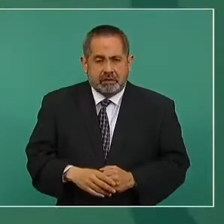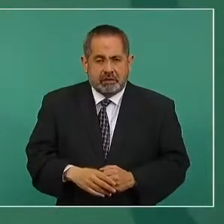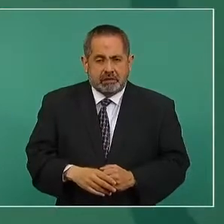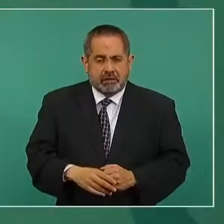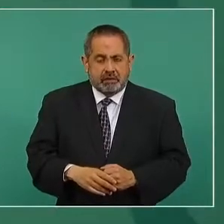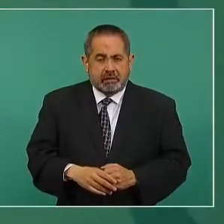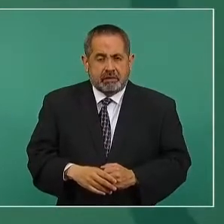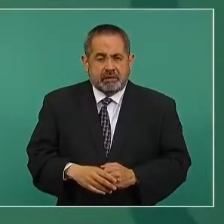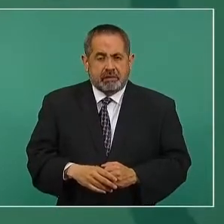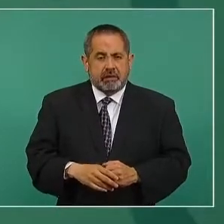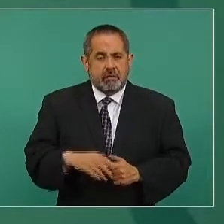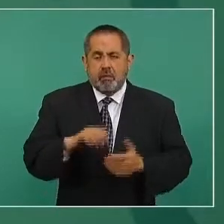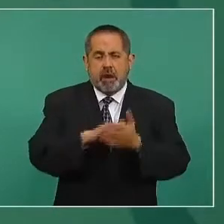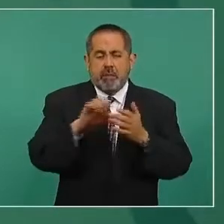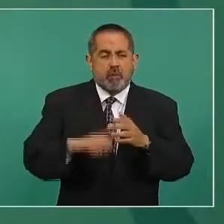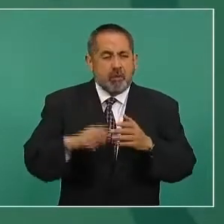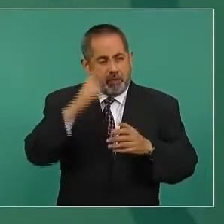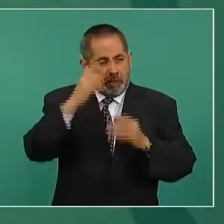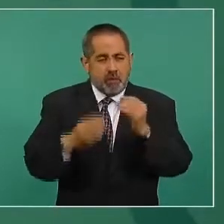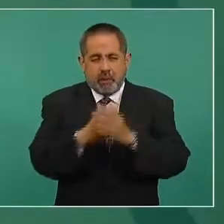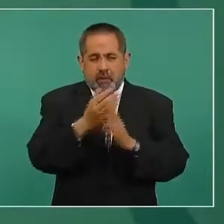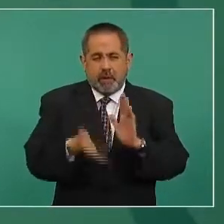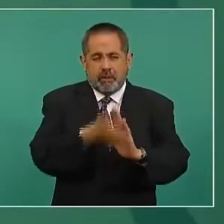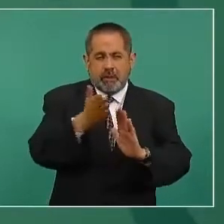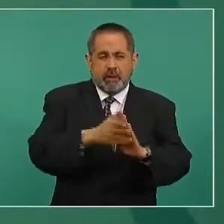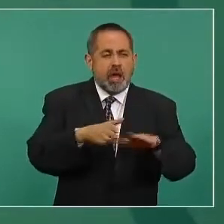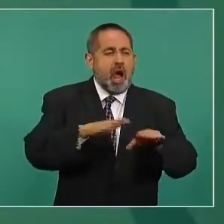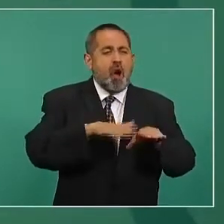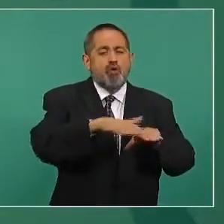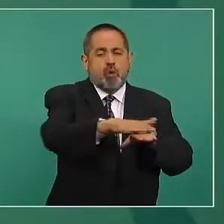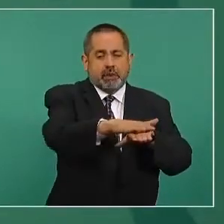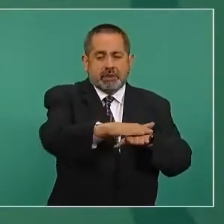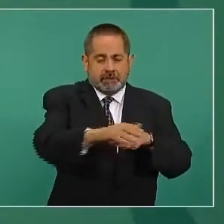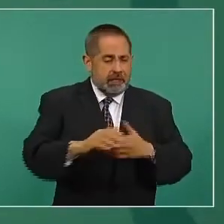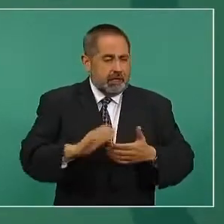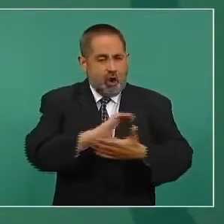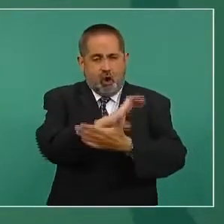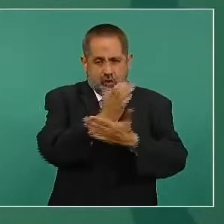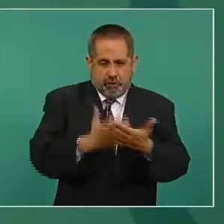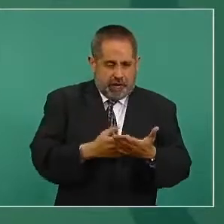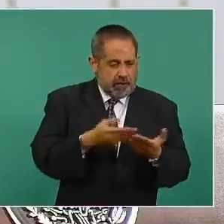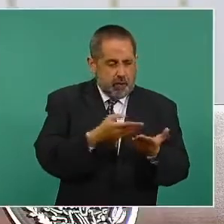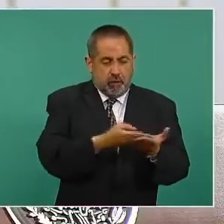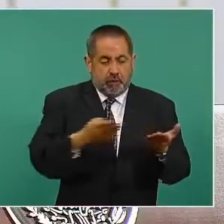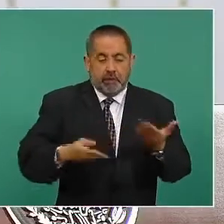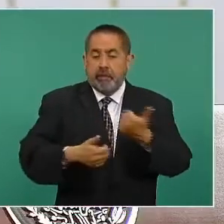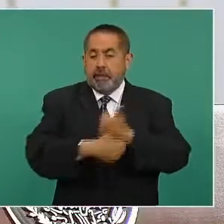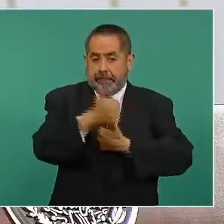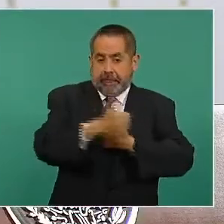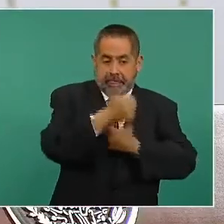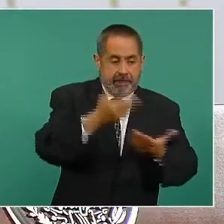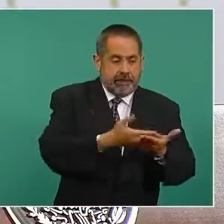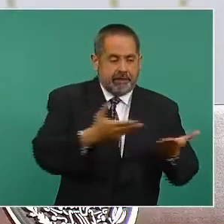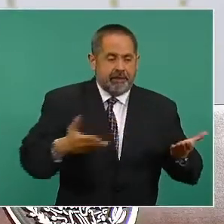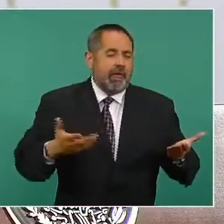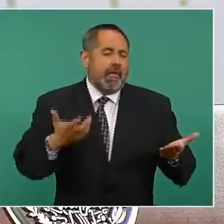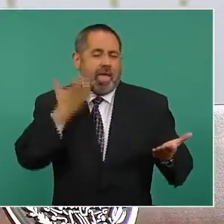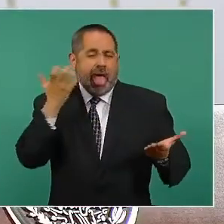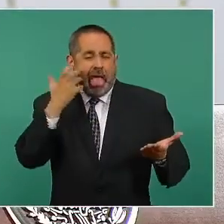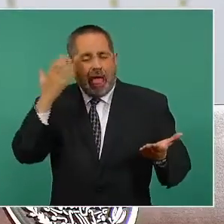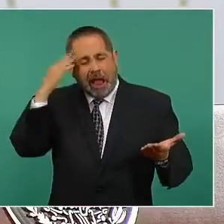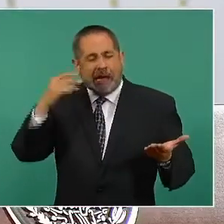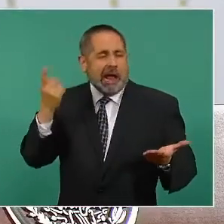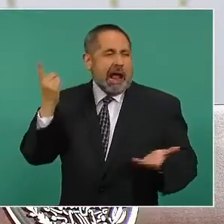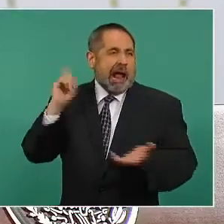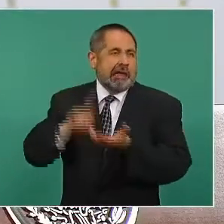Iban a licitar una autopista, ya se sabía de antemano quién iba a ganar,